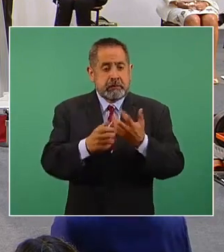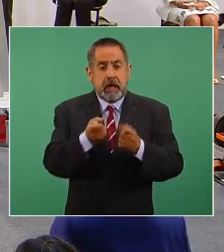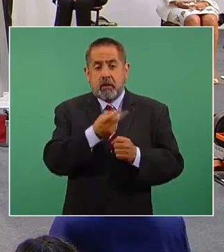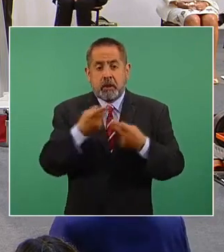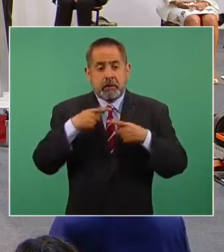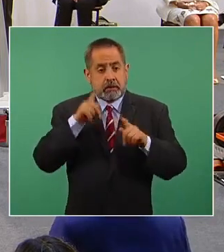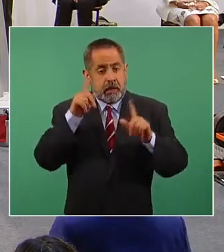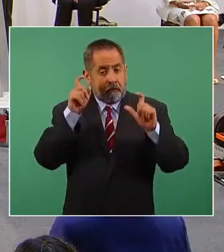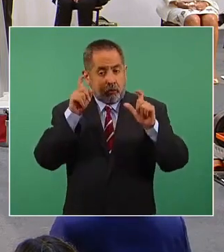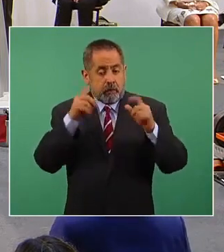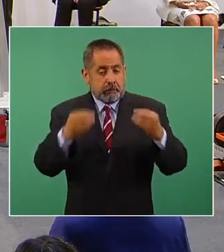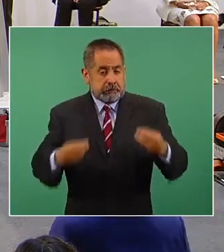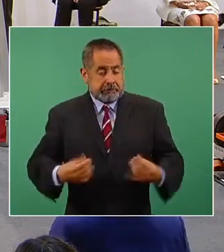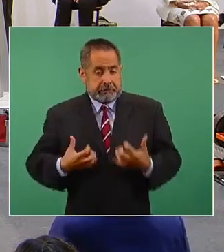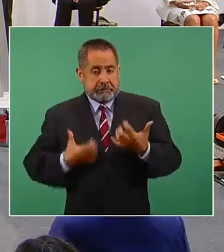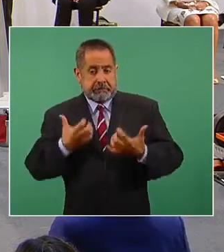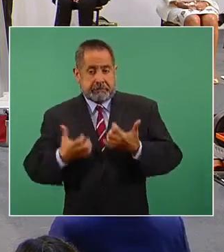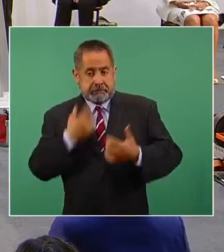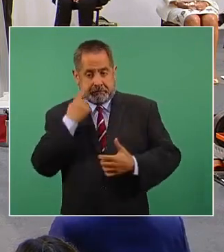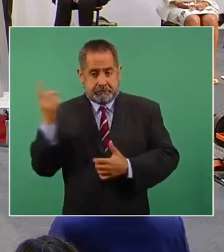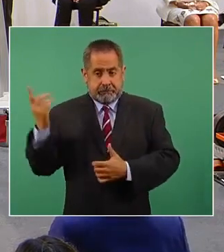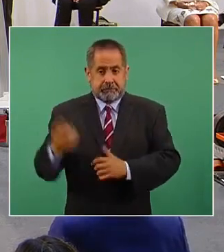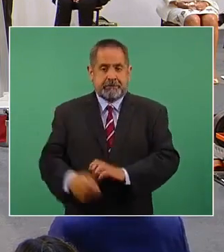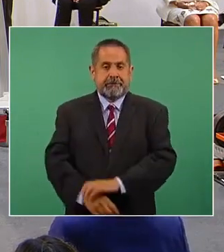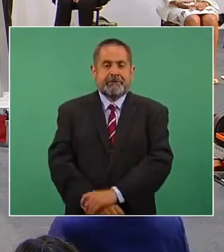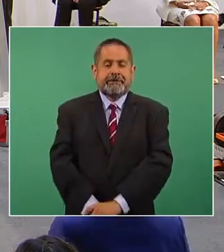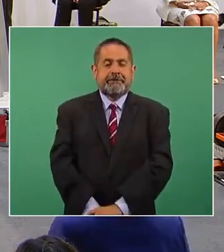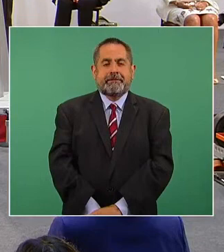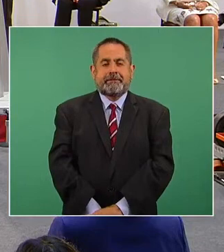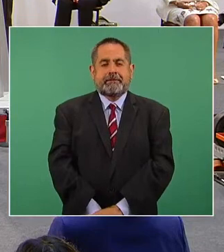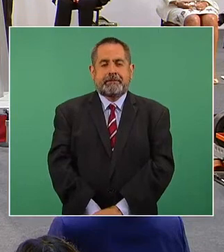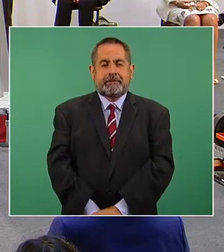fotógrafas. Sí.